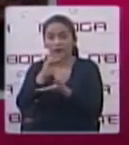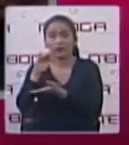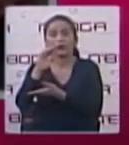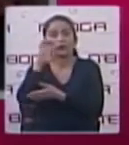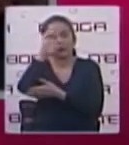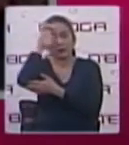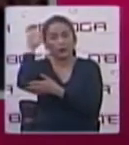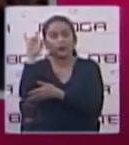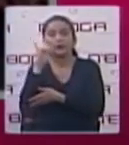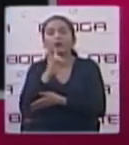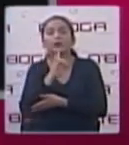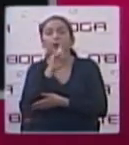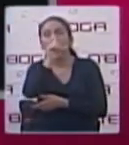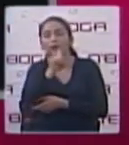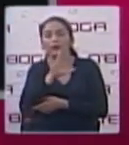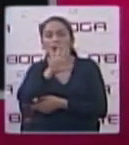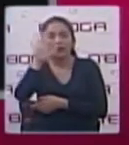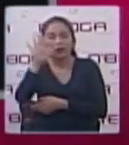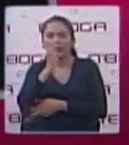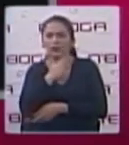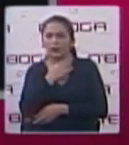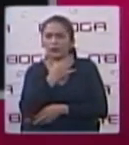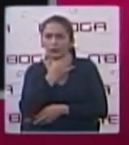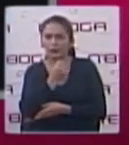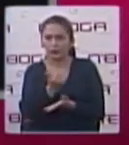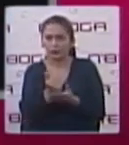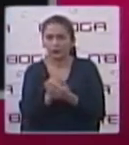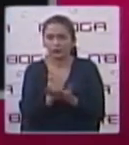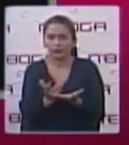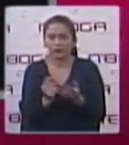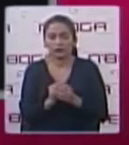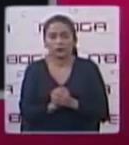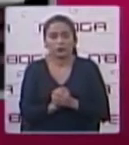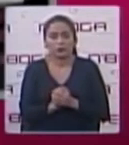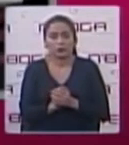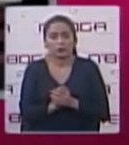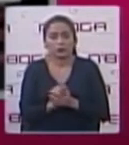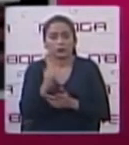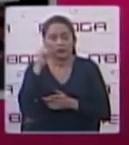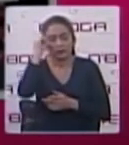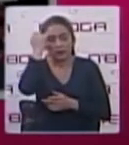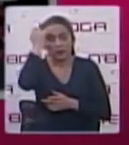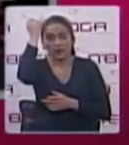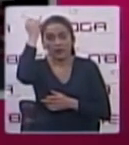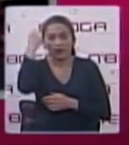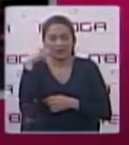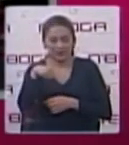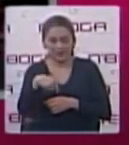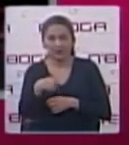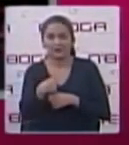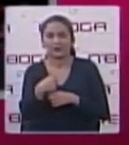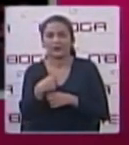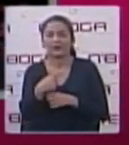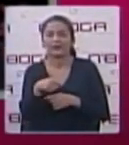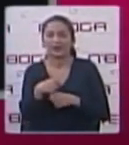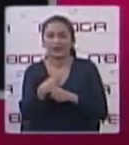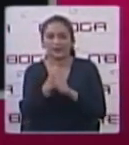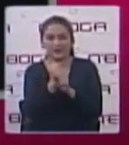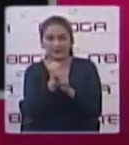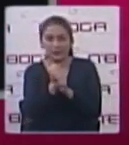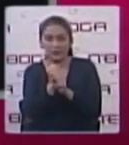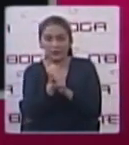que quisimos nosotros también sacar nuestra línea de cold brew, que es café extraído en frío, macerado con